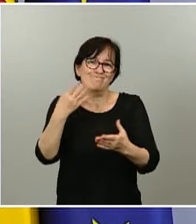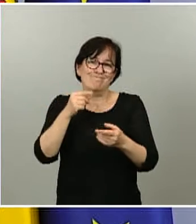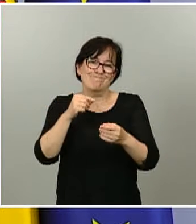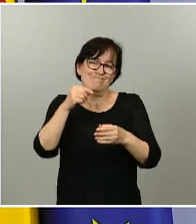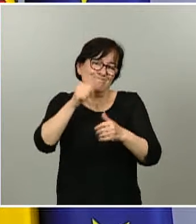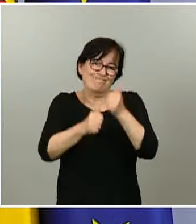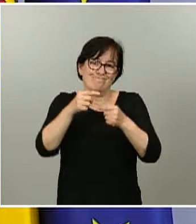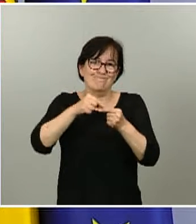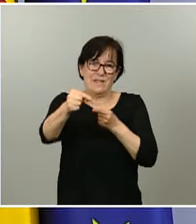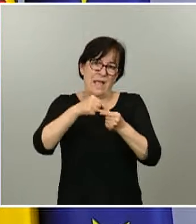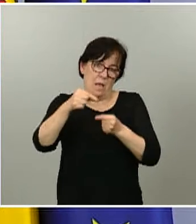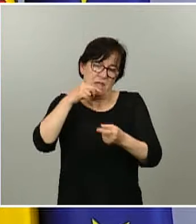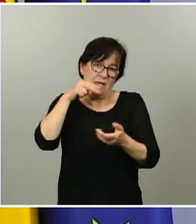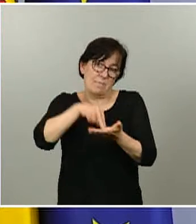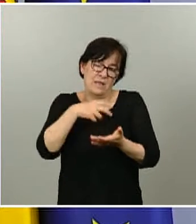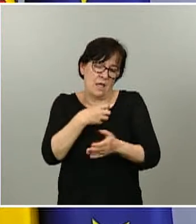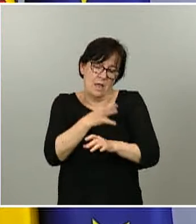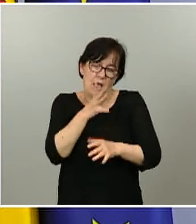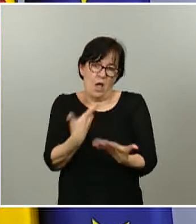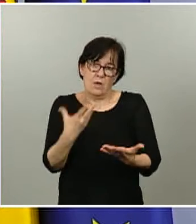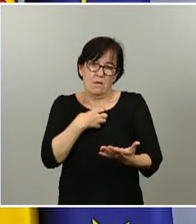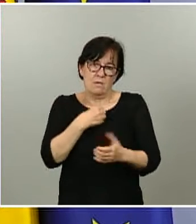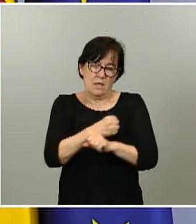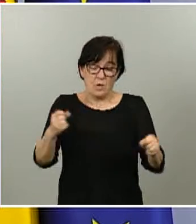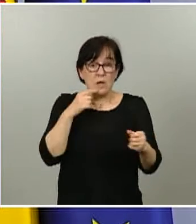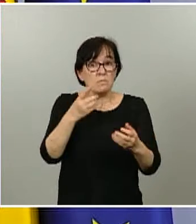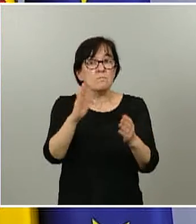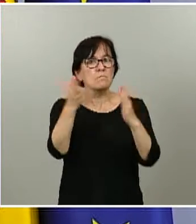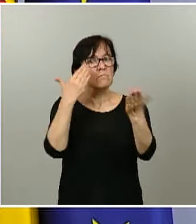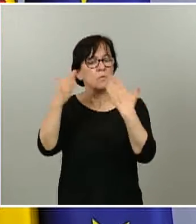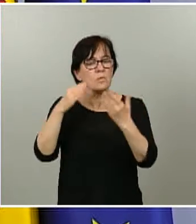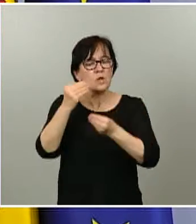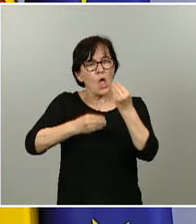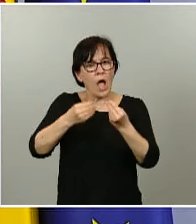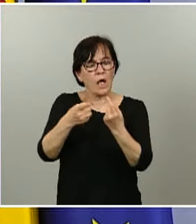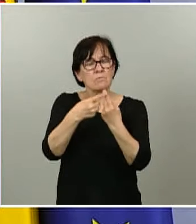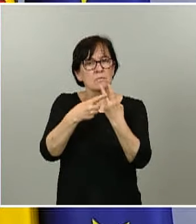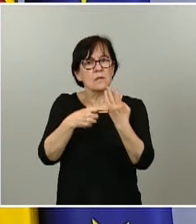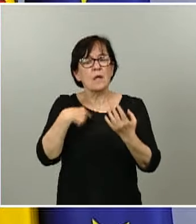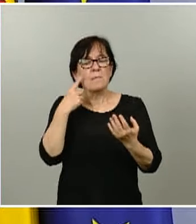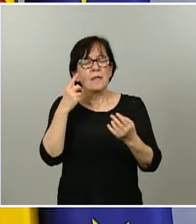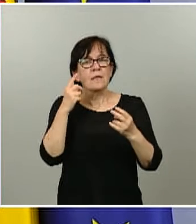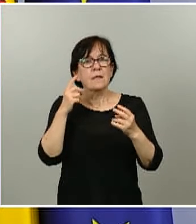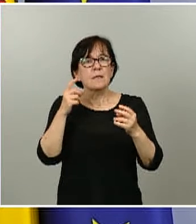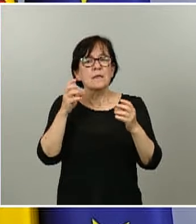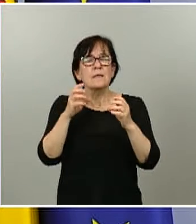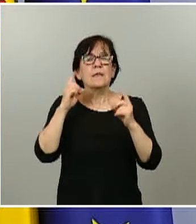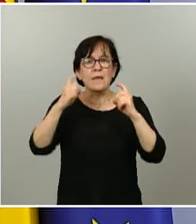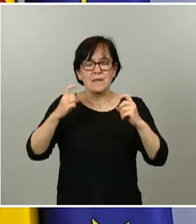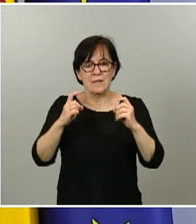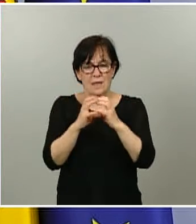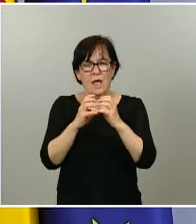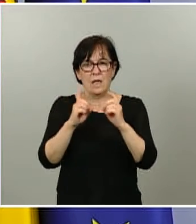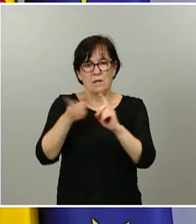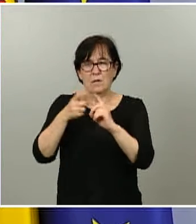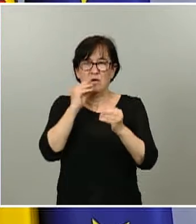escuchar todo lo que las observaciones y las propuestas que nos hagan y vamos a intentar tomar una decisión conjunta. Esta tarde, finalmente, no